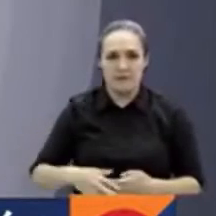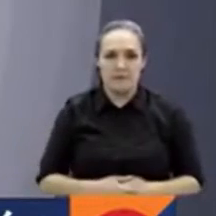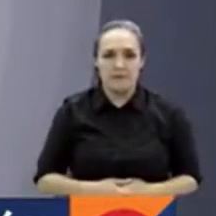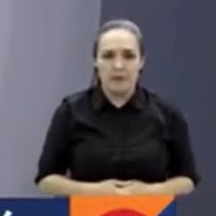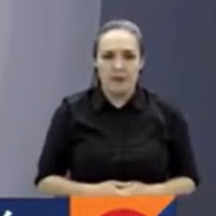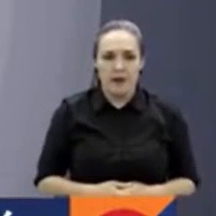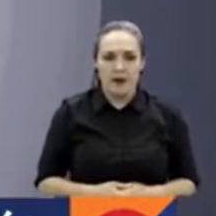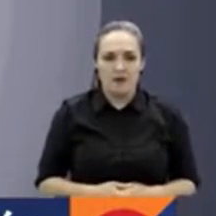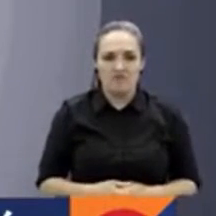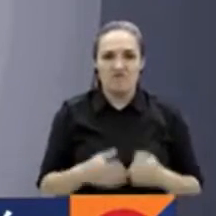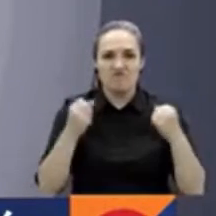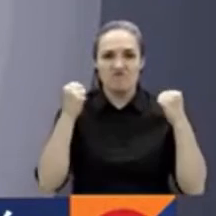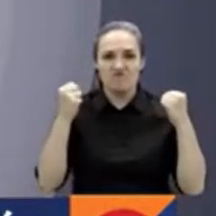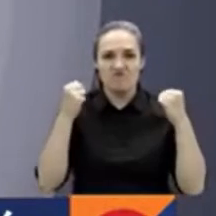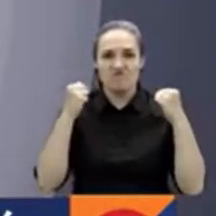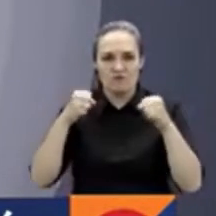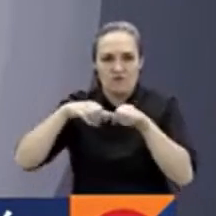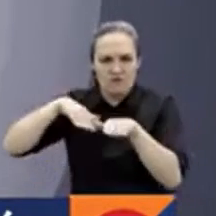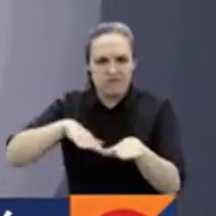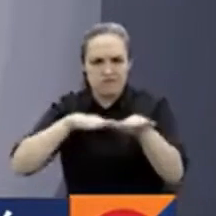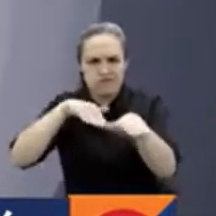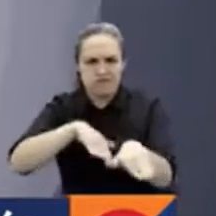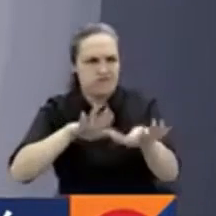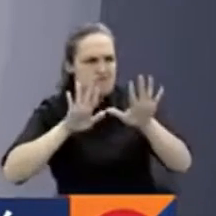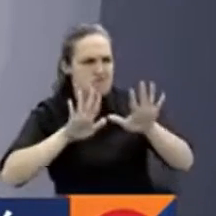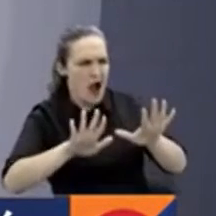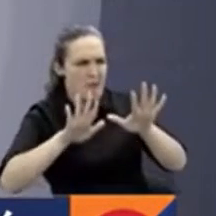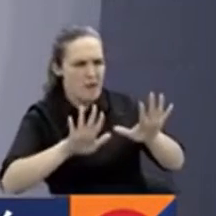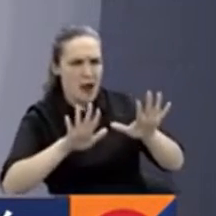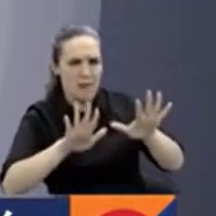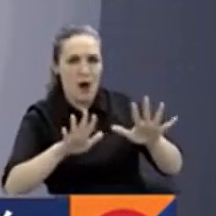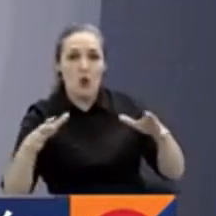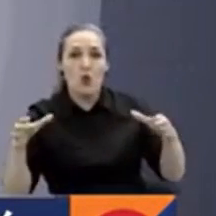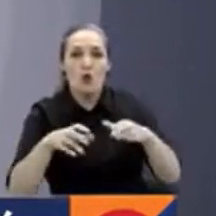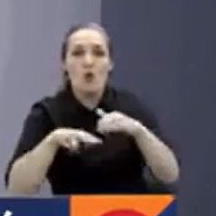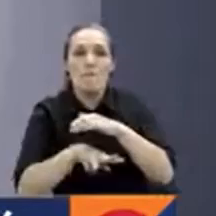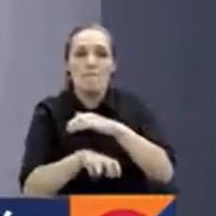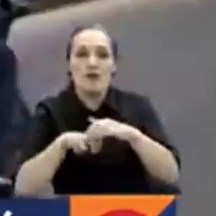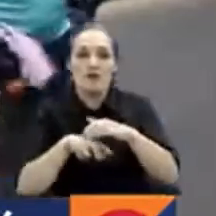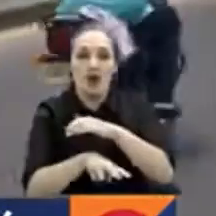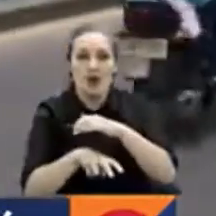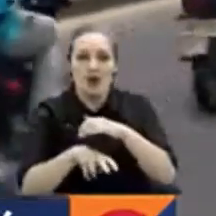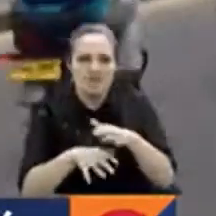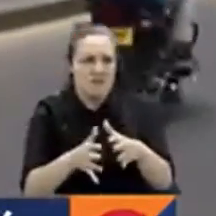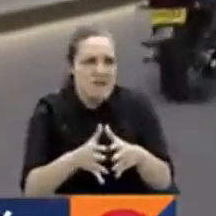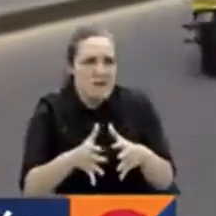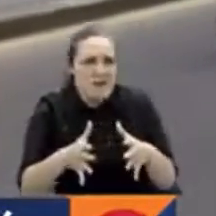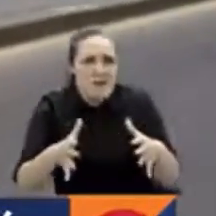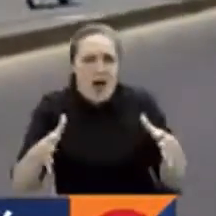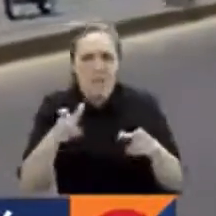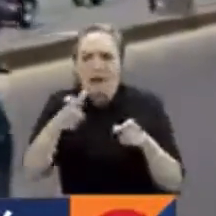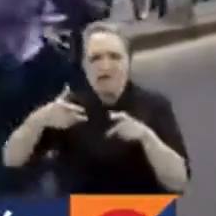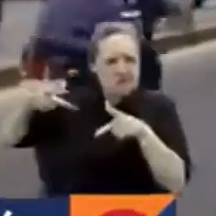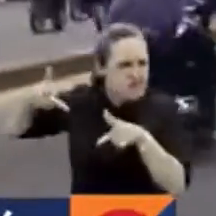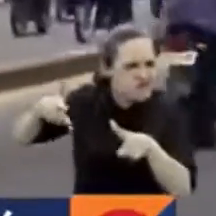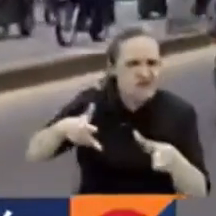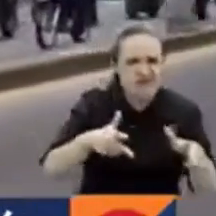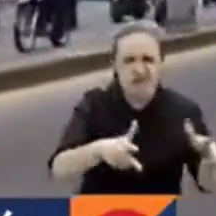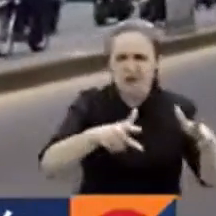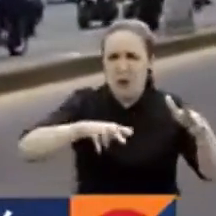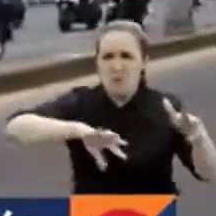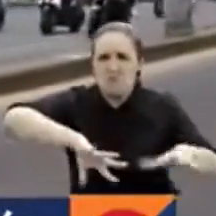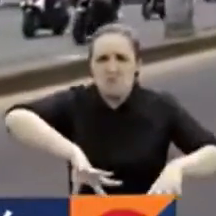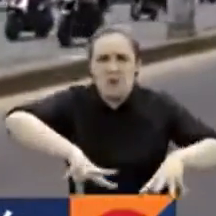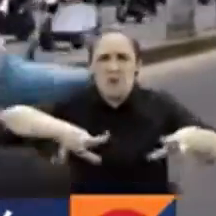El nivel de tensión del paro minero en el Bajo Cauca antioqueño escaló a tal punto que cientos de personas se tomaron las calles y